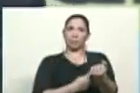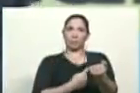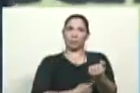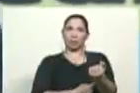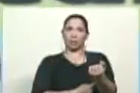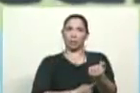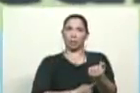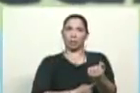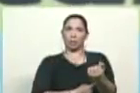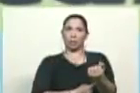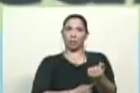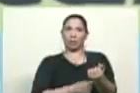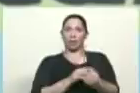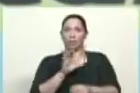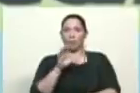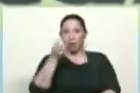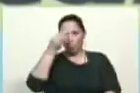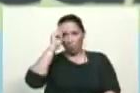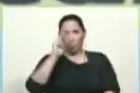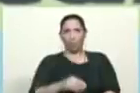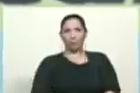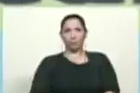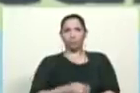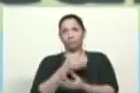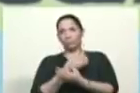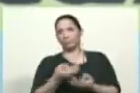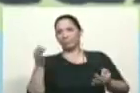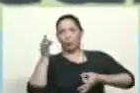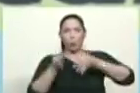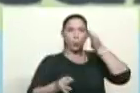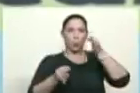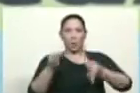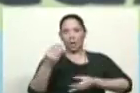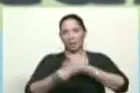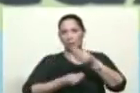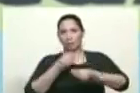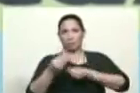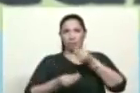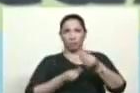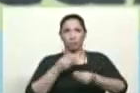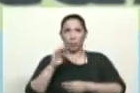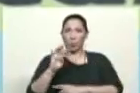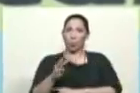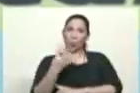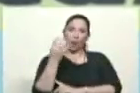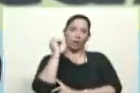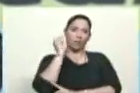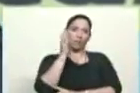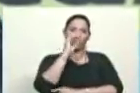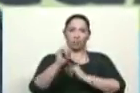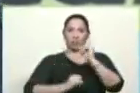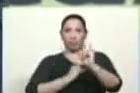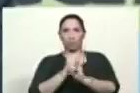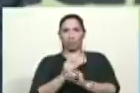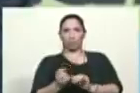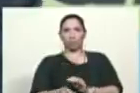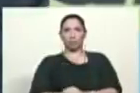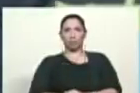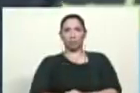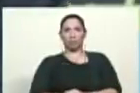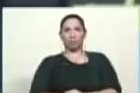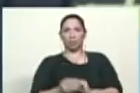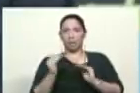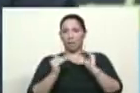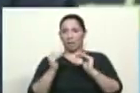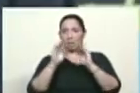Cuba, de la excelente jornada que se realizó allí en la 4ª Conferencia Internacional por el Equilibrio